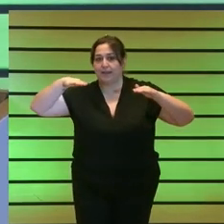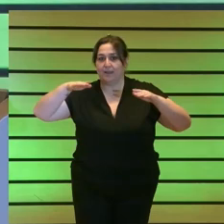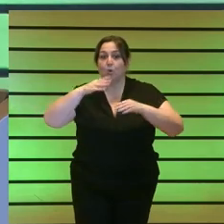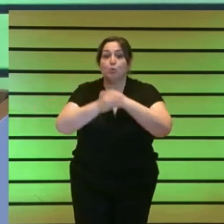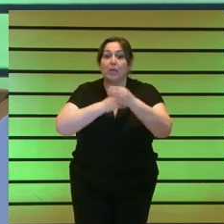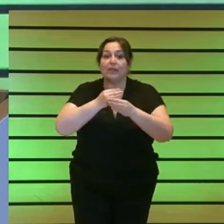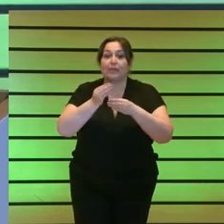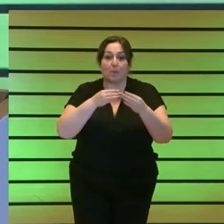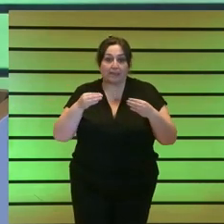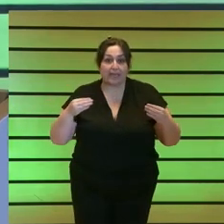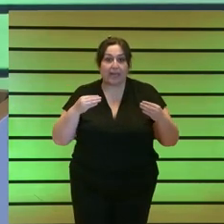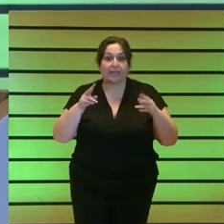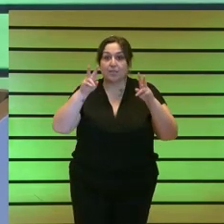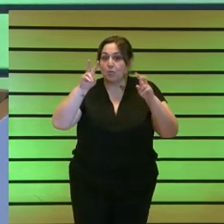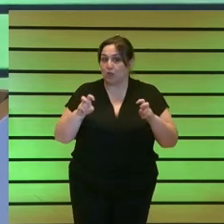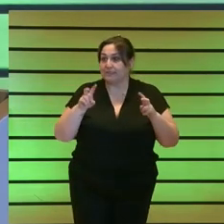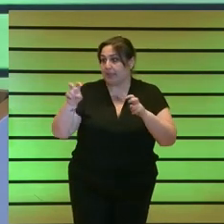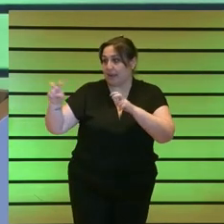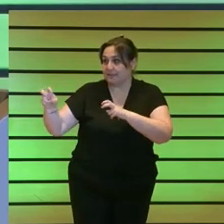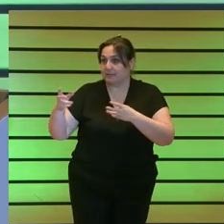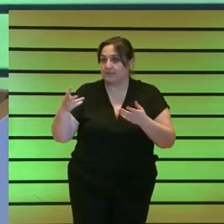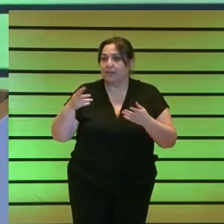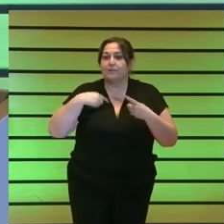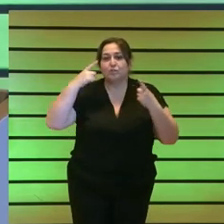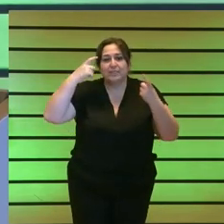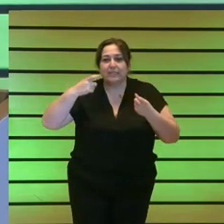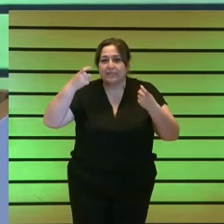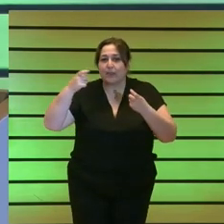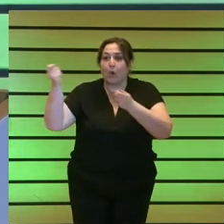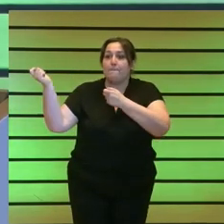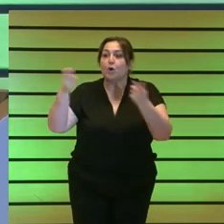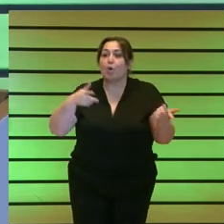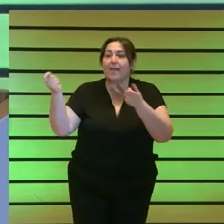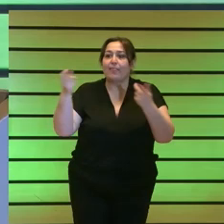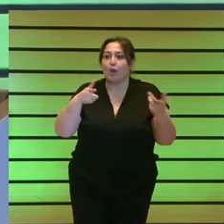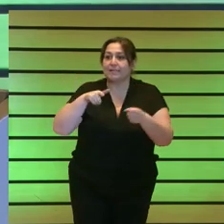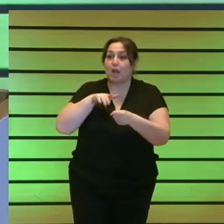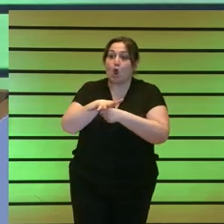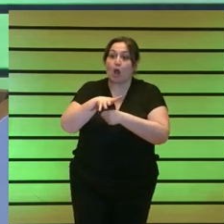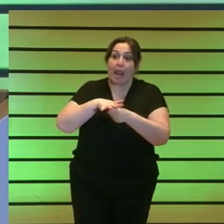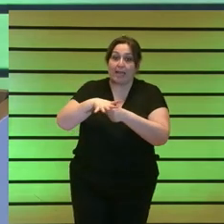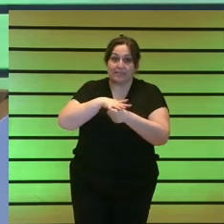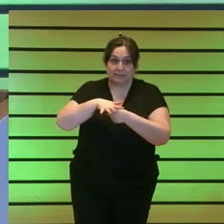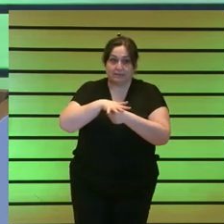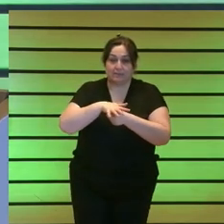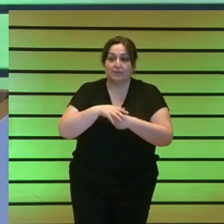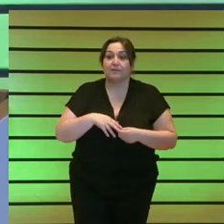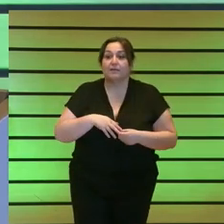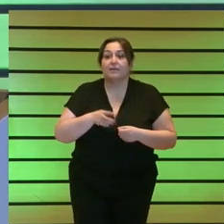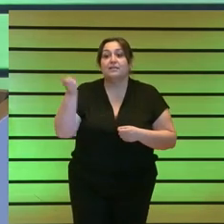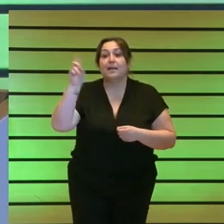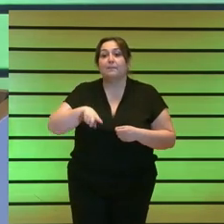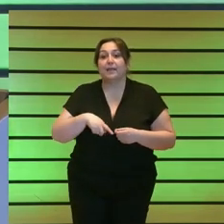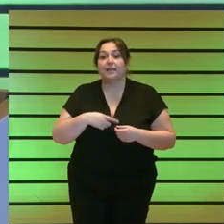en temas locales no hemos intentado que todos los proveedores sean sean locales y también incluso